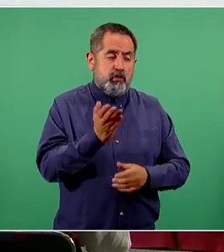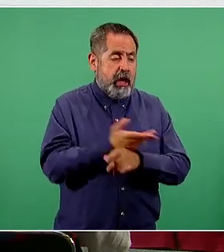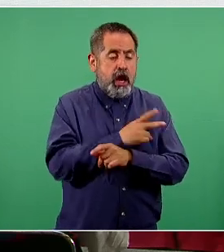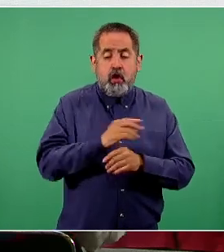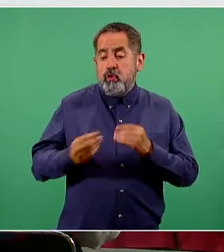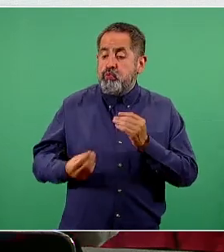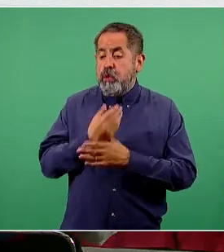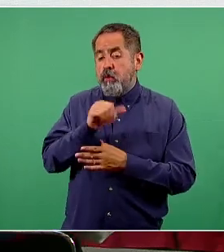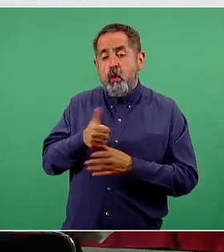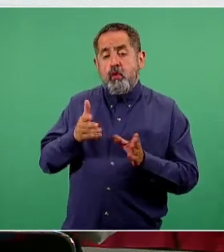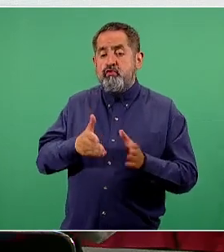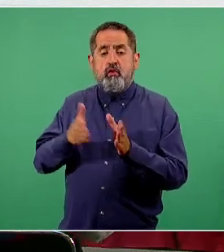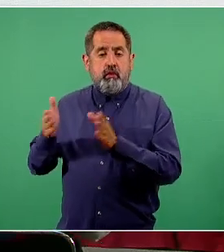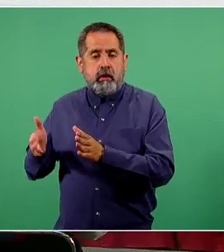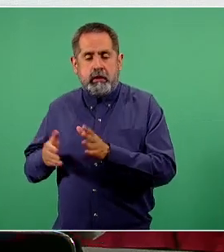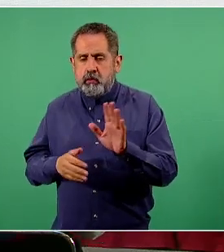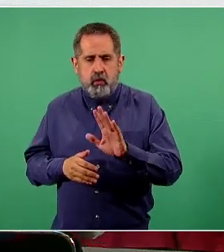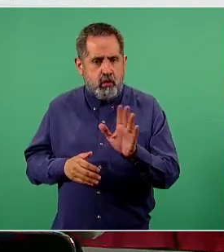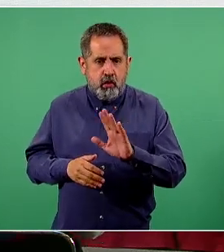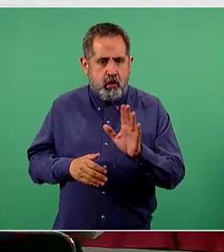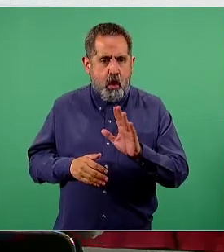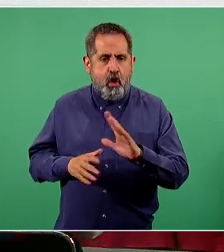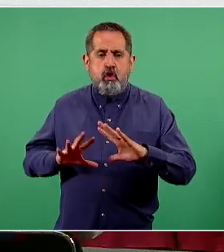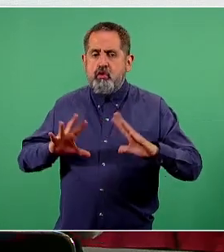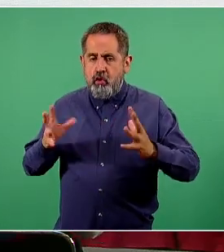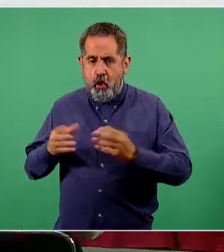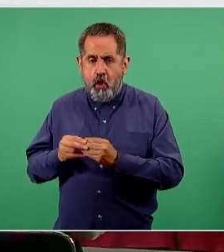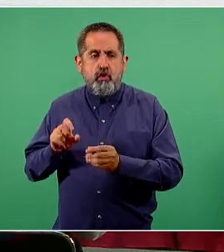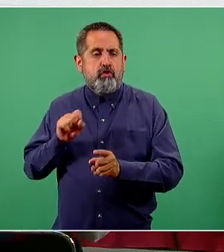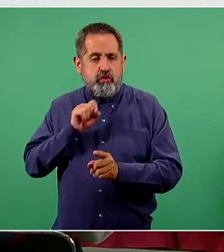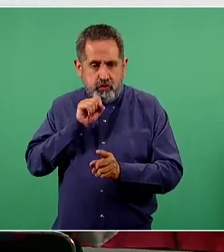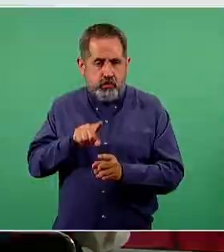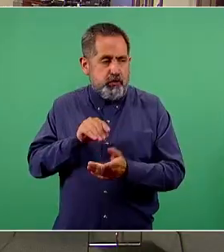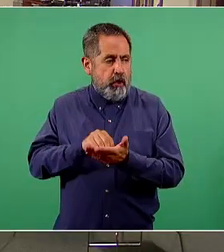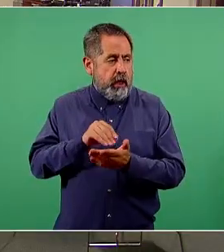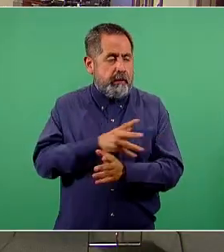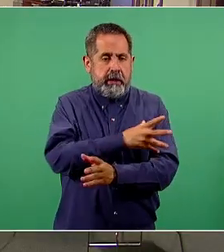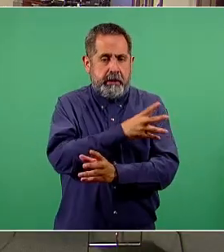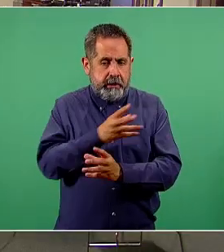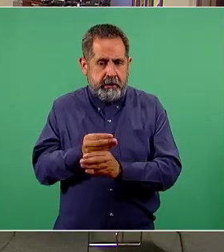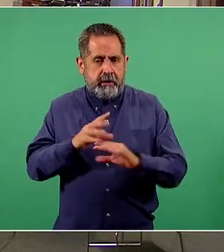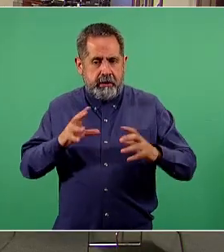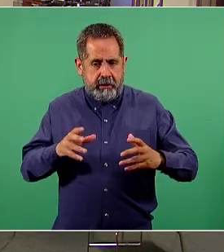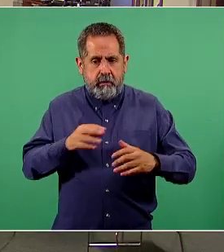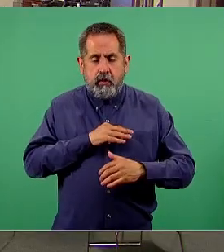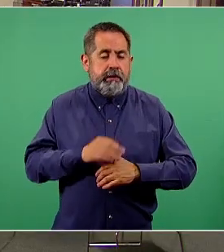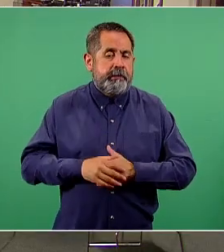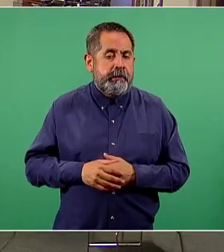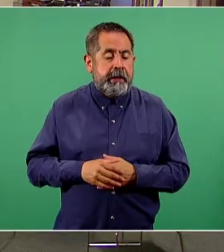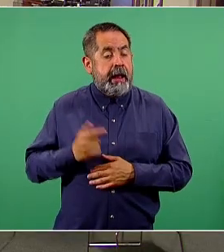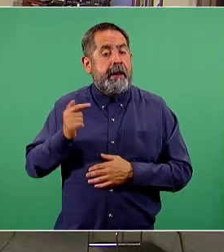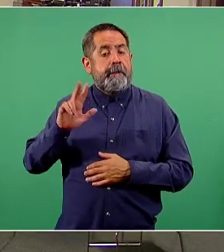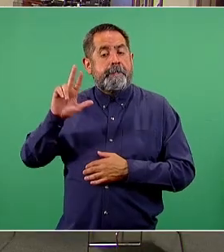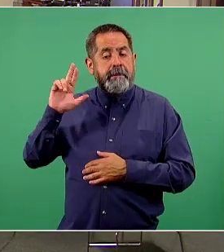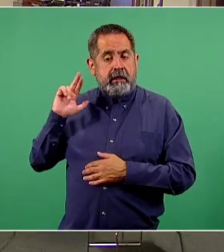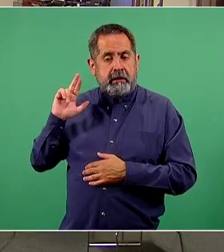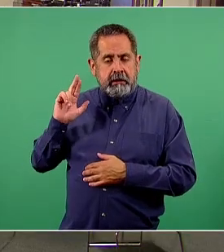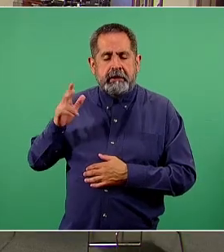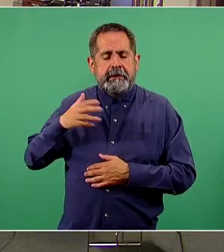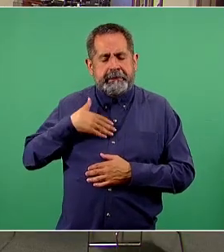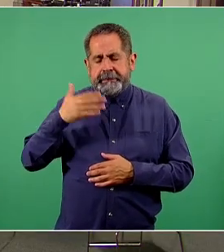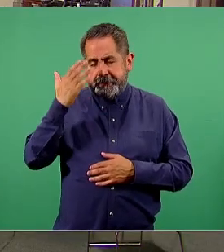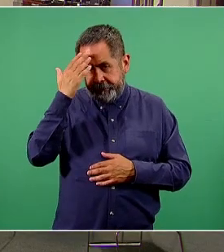ya terminada para las personas adultas mayores de 60. Lo que sí dijimos el martes y lo decimos con claridad es, conocíamos